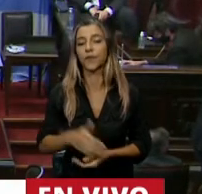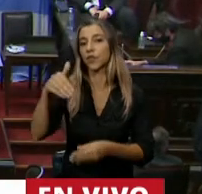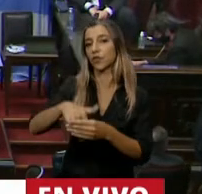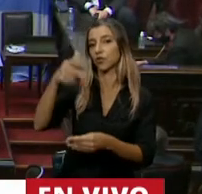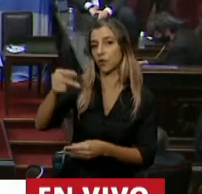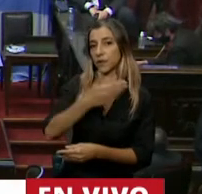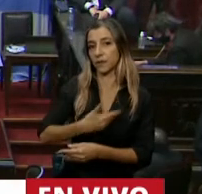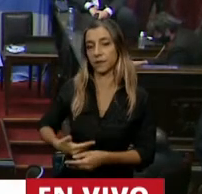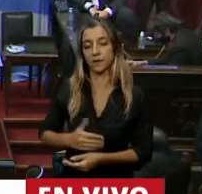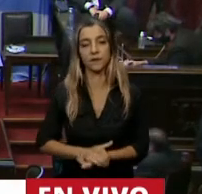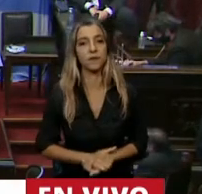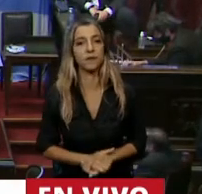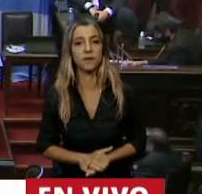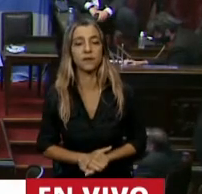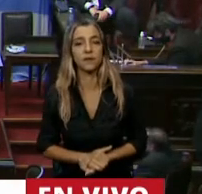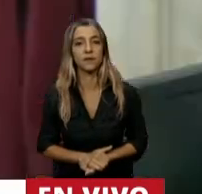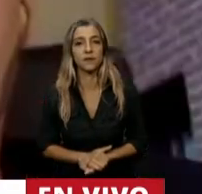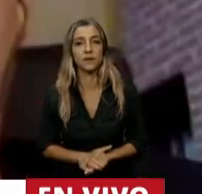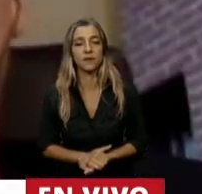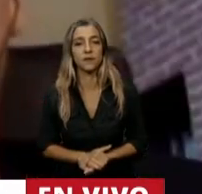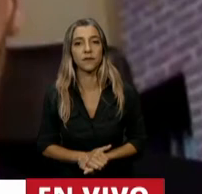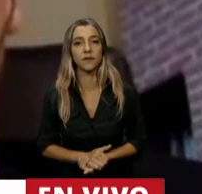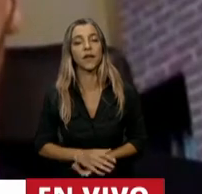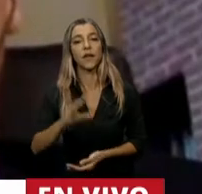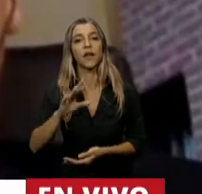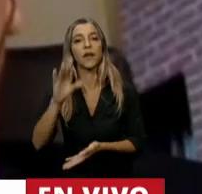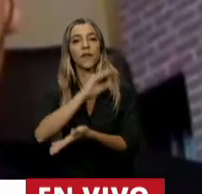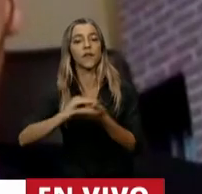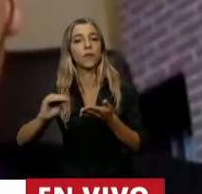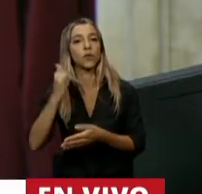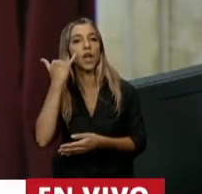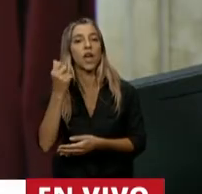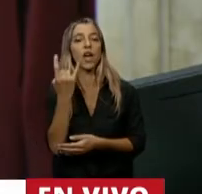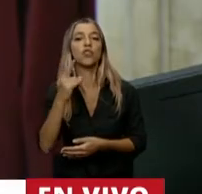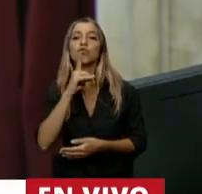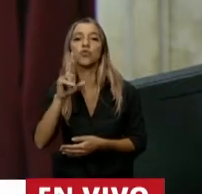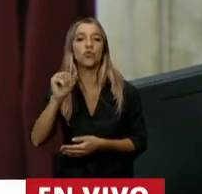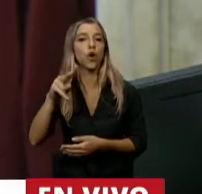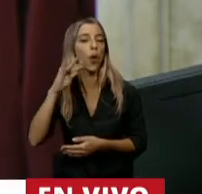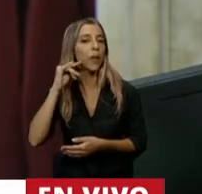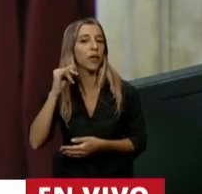Negativo, presidente. Diputada Jutrovic. Carolina.